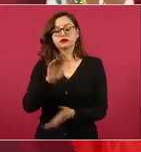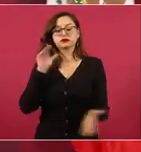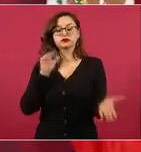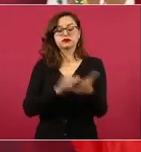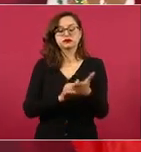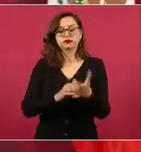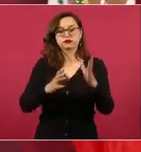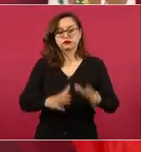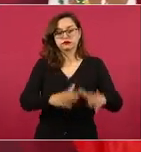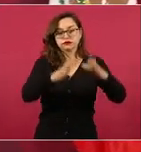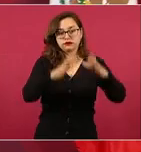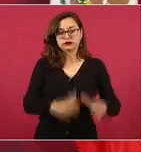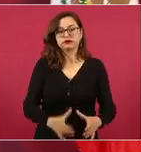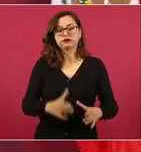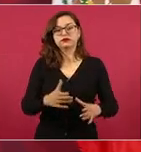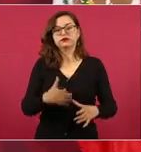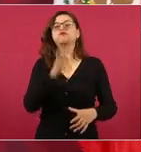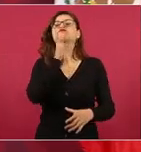barriles diarios.